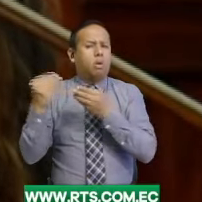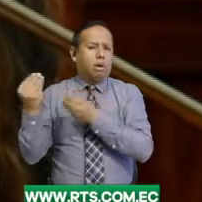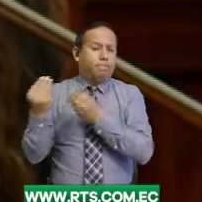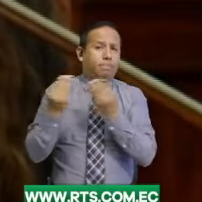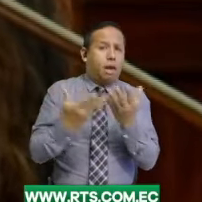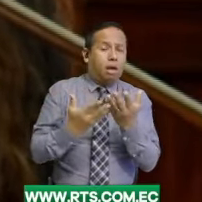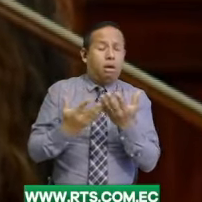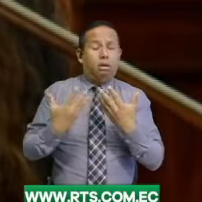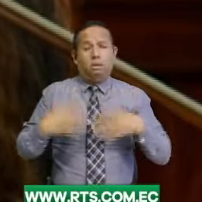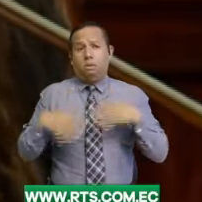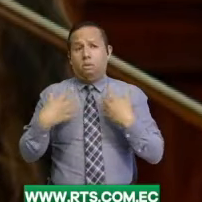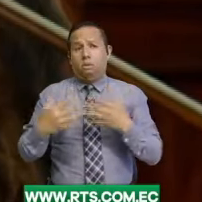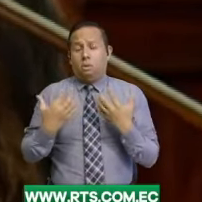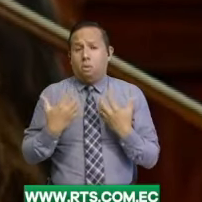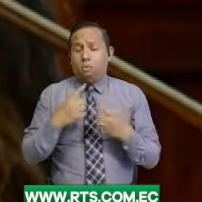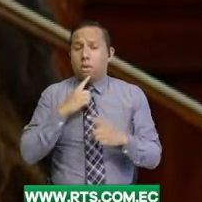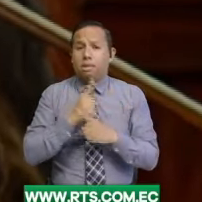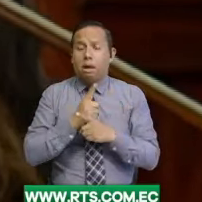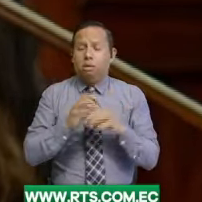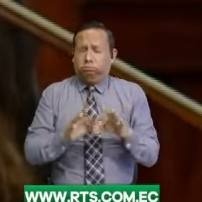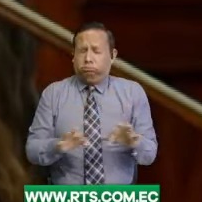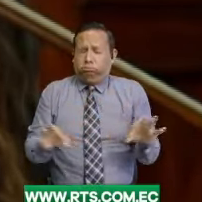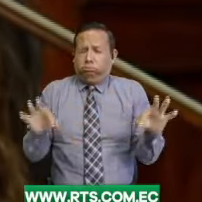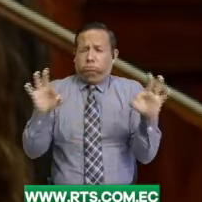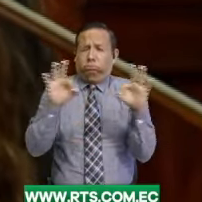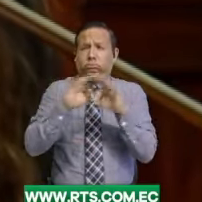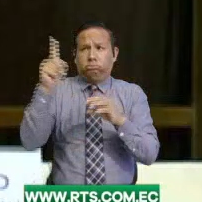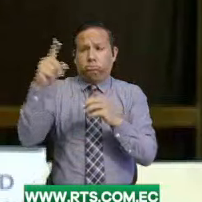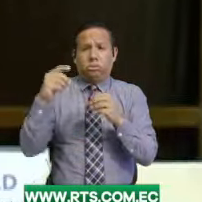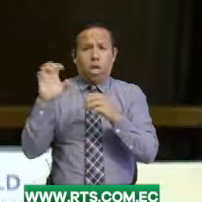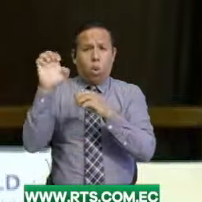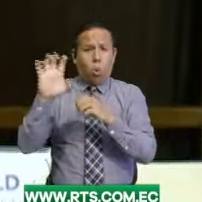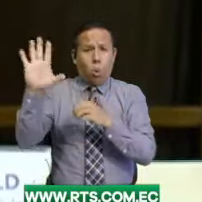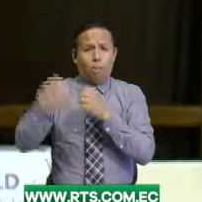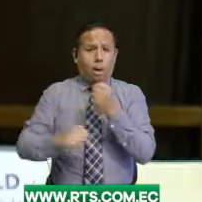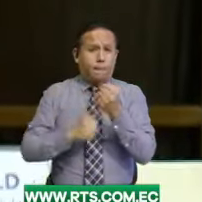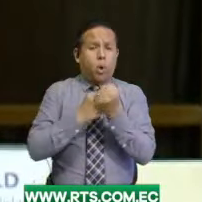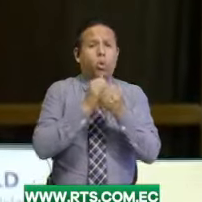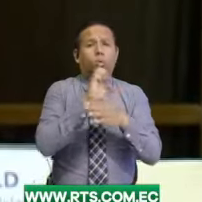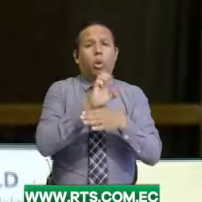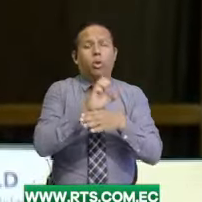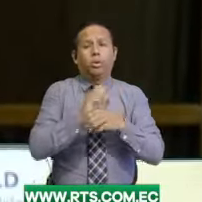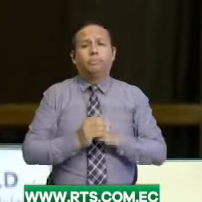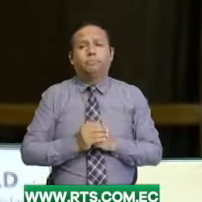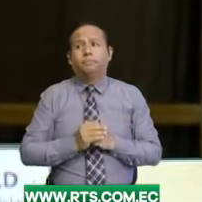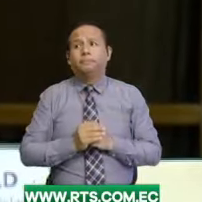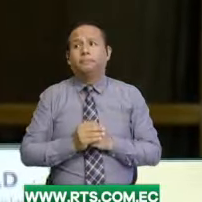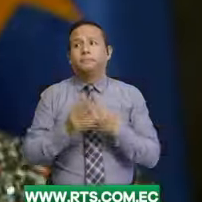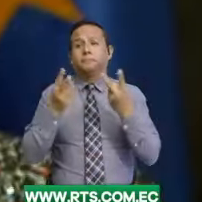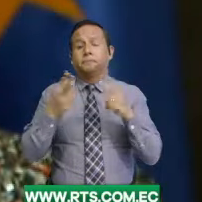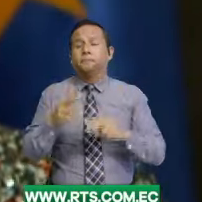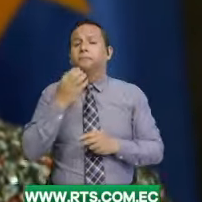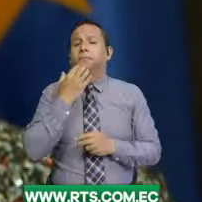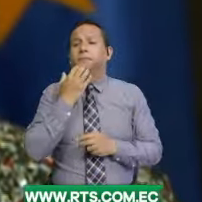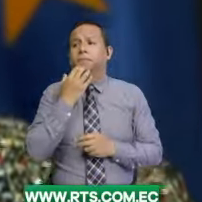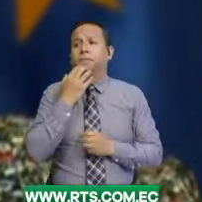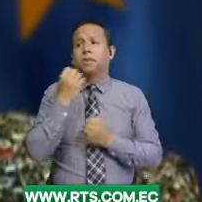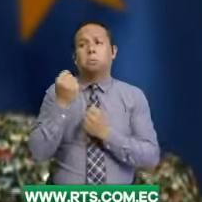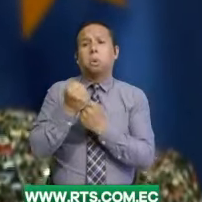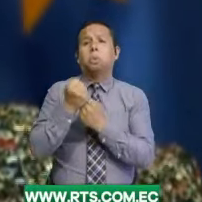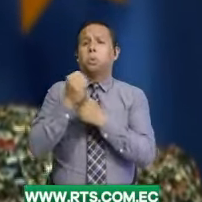de este evento tan esperado un hito importante en nuestra cooperación. Desde el régimen destacando el apoyo internacional para poder